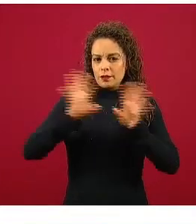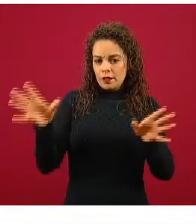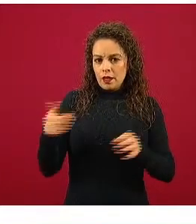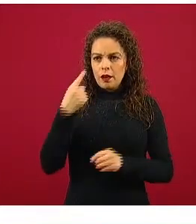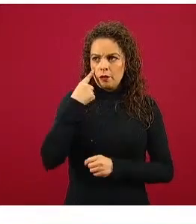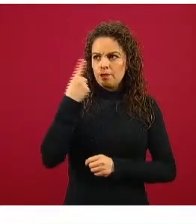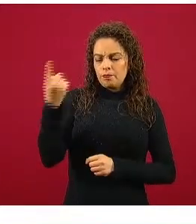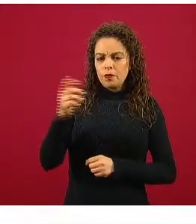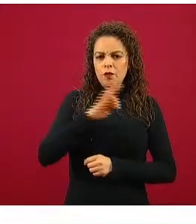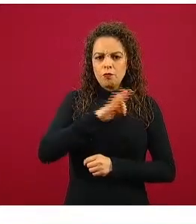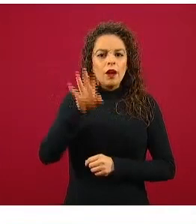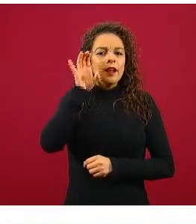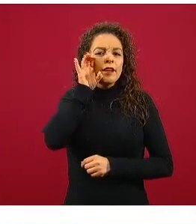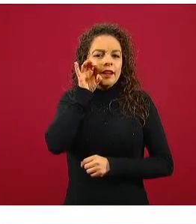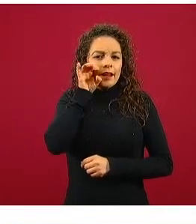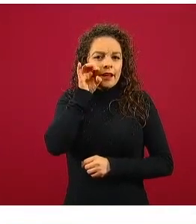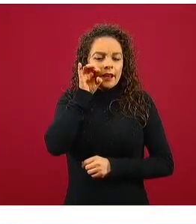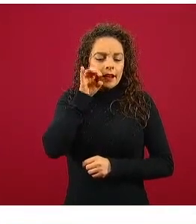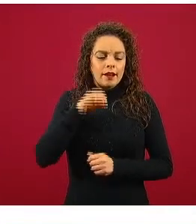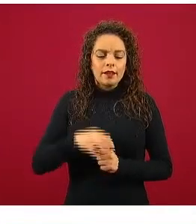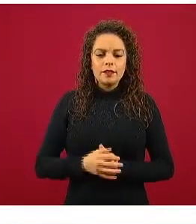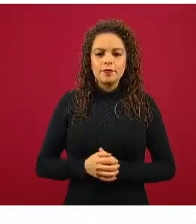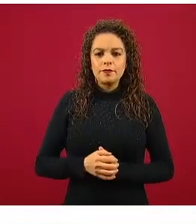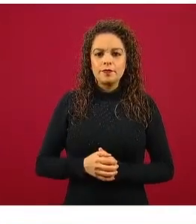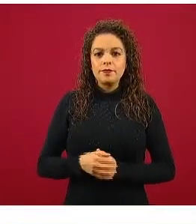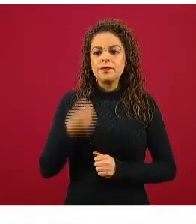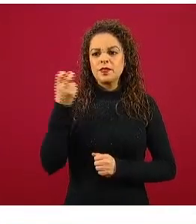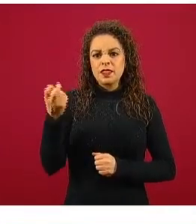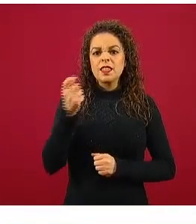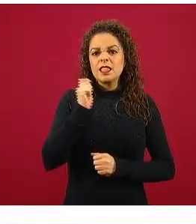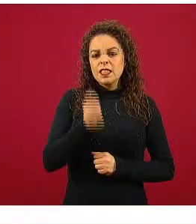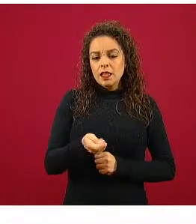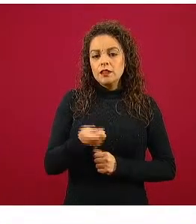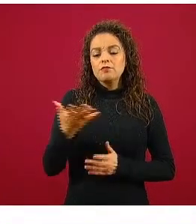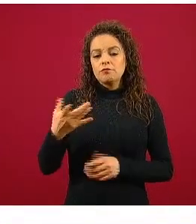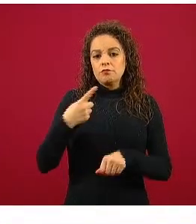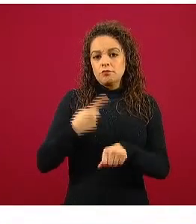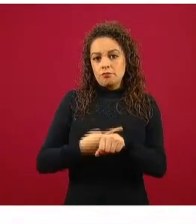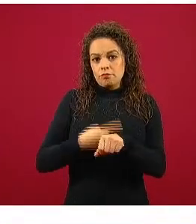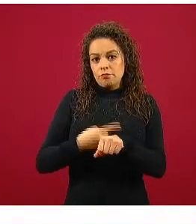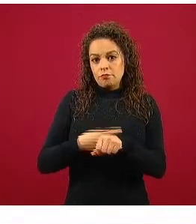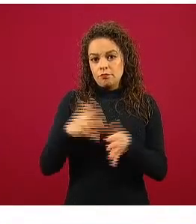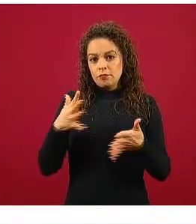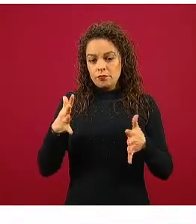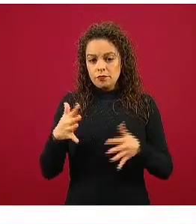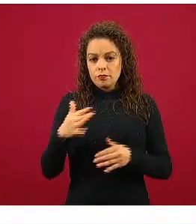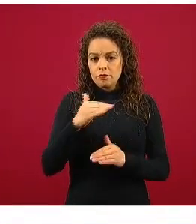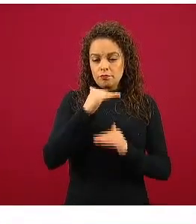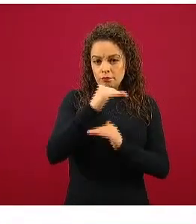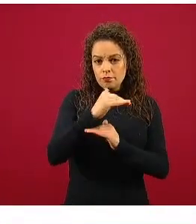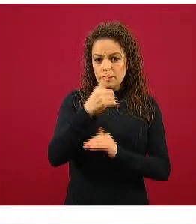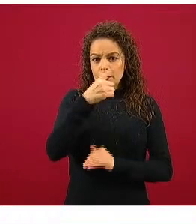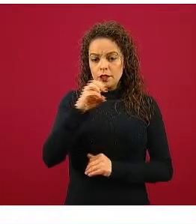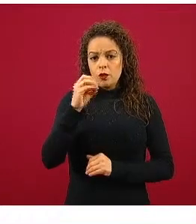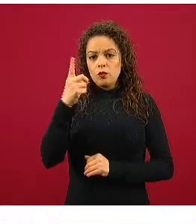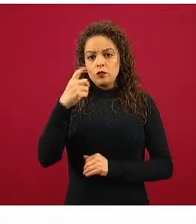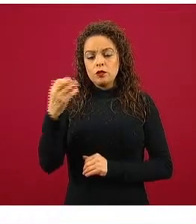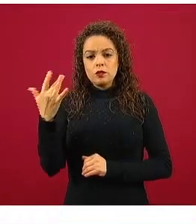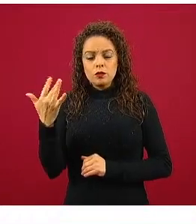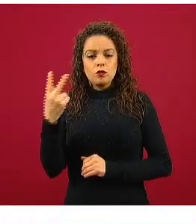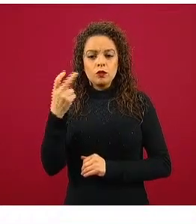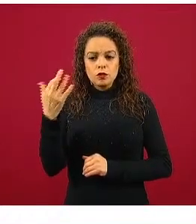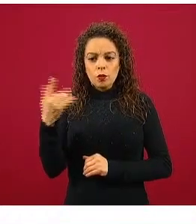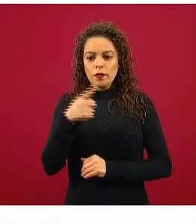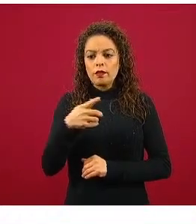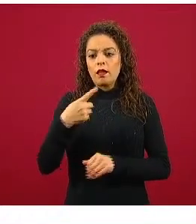coloración más naranja que representa a una carga de enfermedad que está entre los 100 y los 250 casos aún,